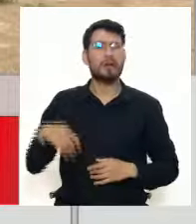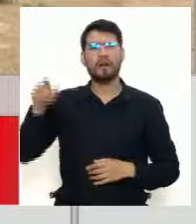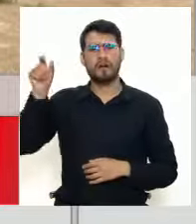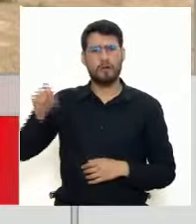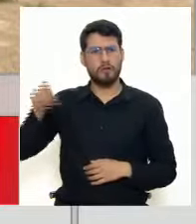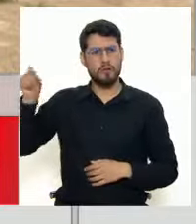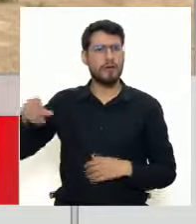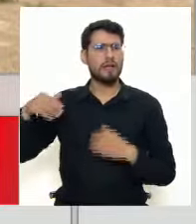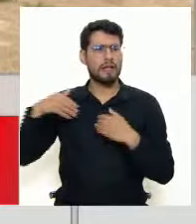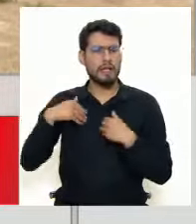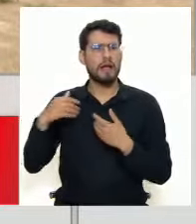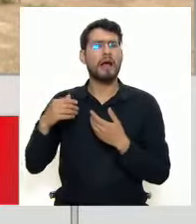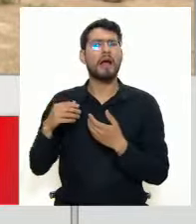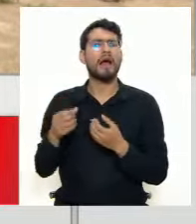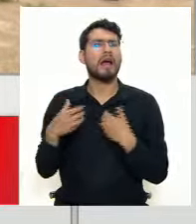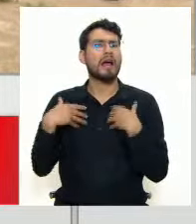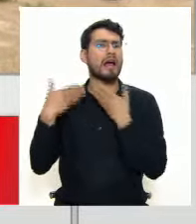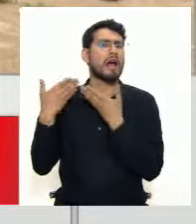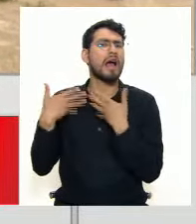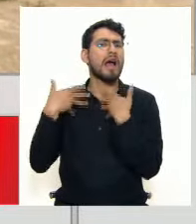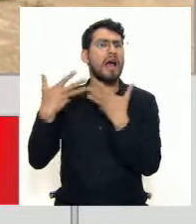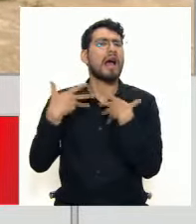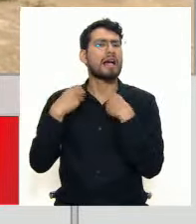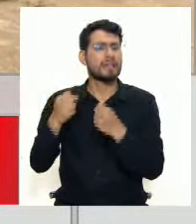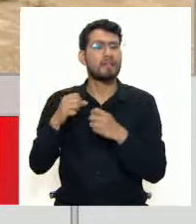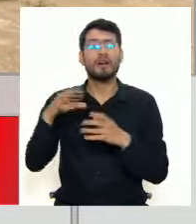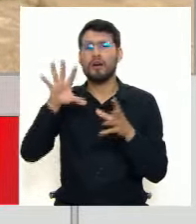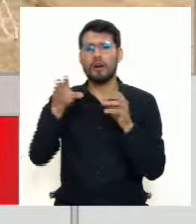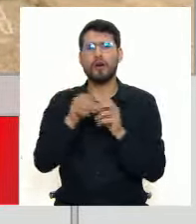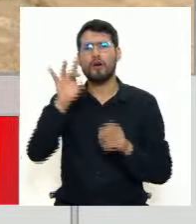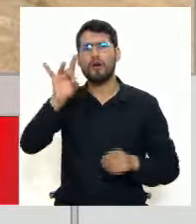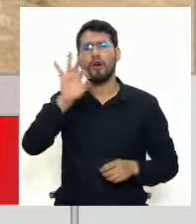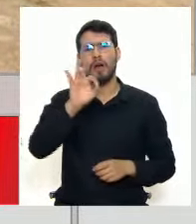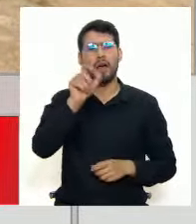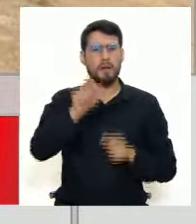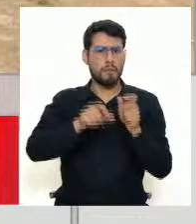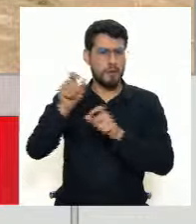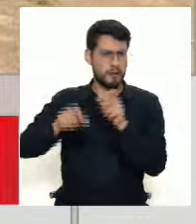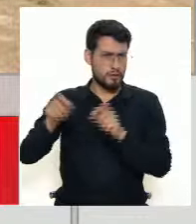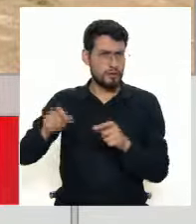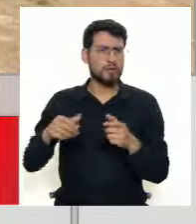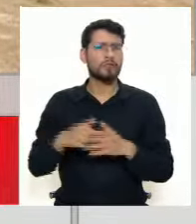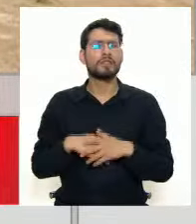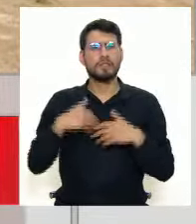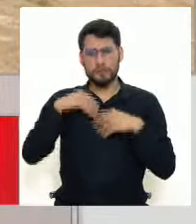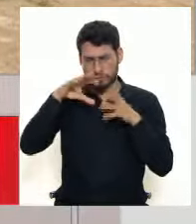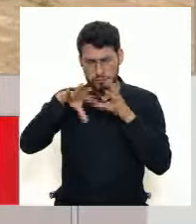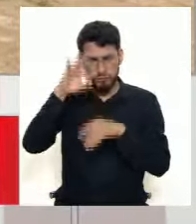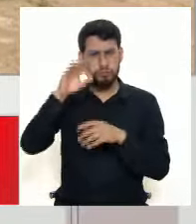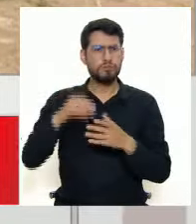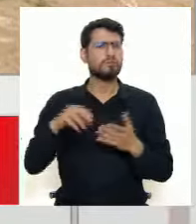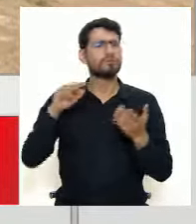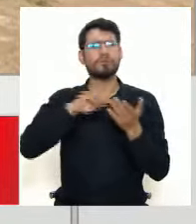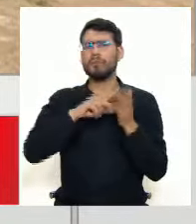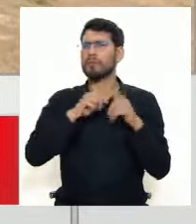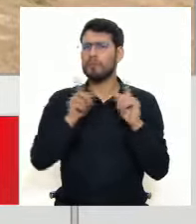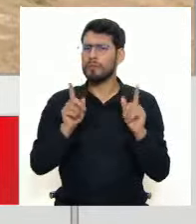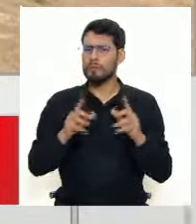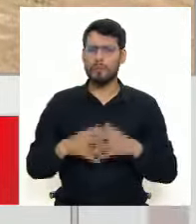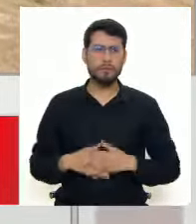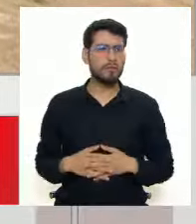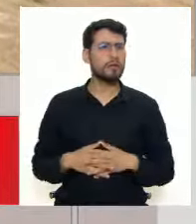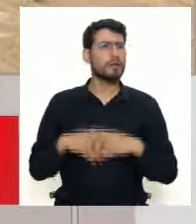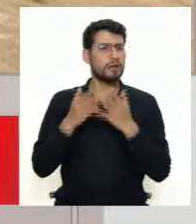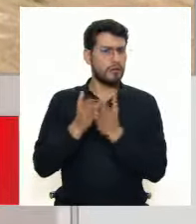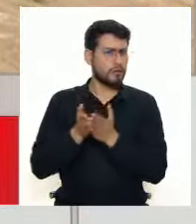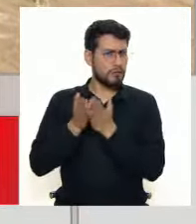fueron llevando medicina. Se tiene en total 89 personas como un reporte oficial. Sin embargo,